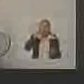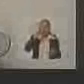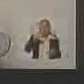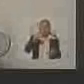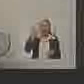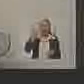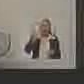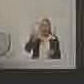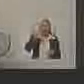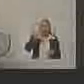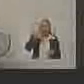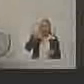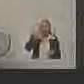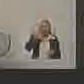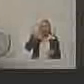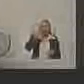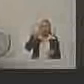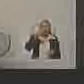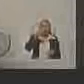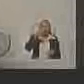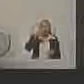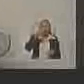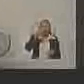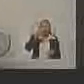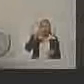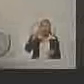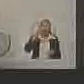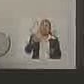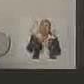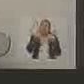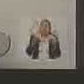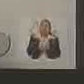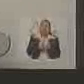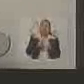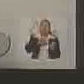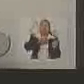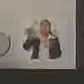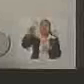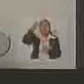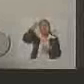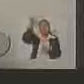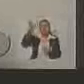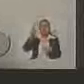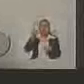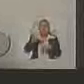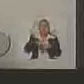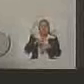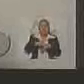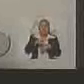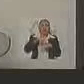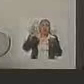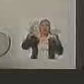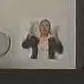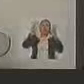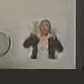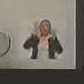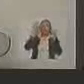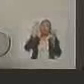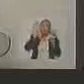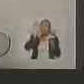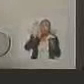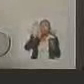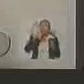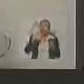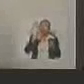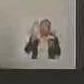Desgraciadamente, hemos dejado mucho los parques a la inseguridad, a las sombras. Platicando con los vecinos, se han quejado,